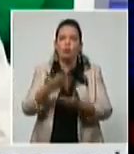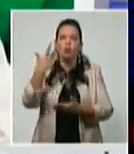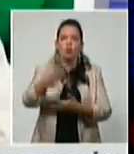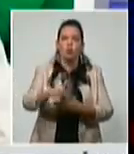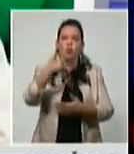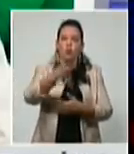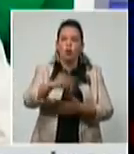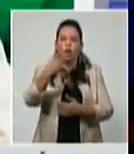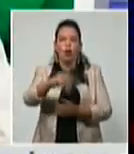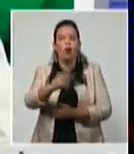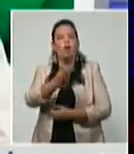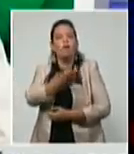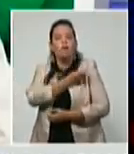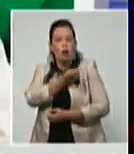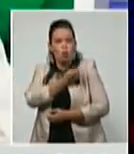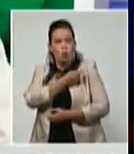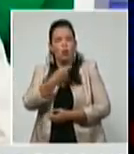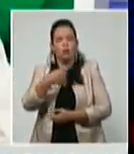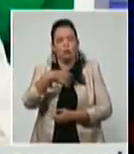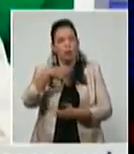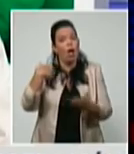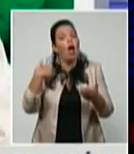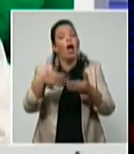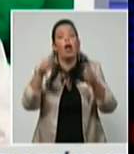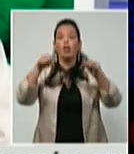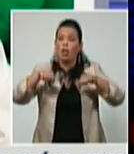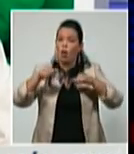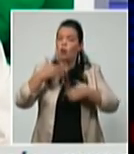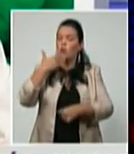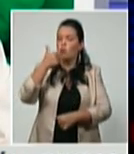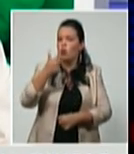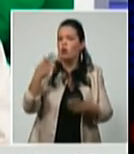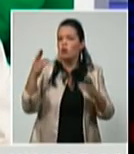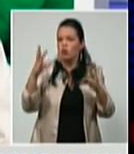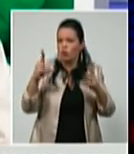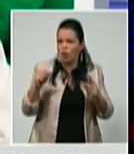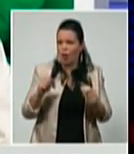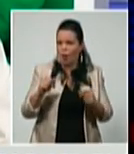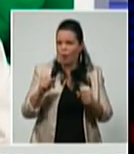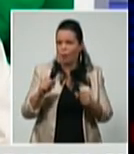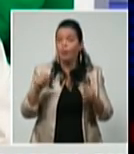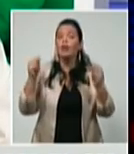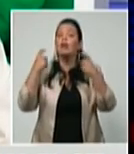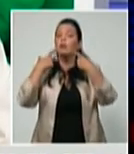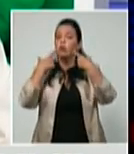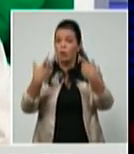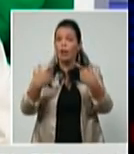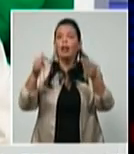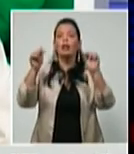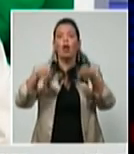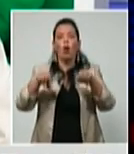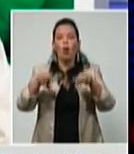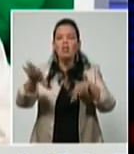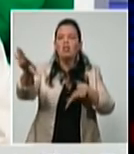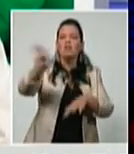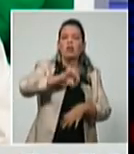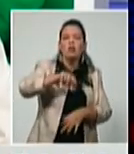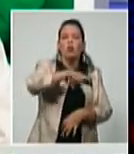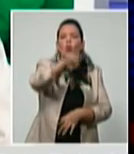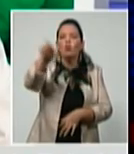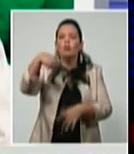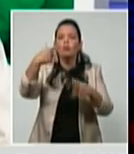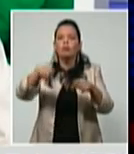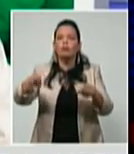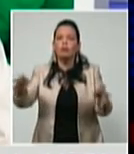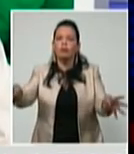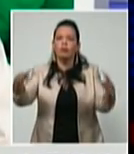con resultados. Y lo más importante, los invito a que hoy vean la mesa redonda en el cual van